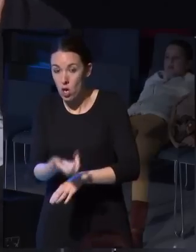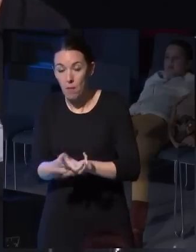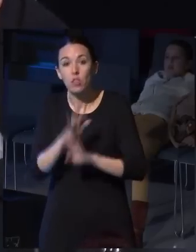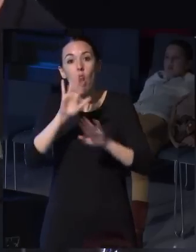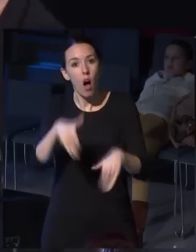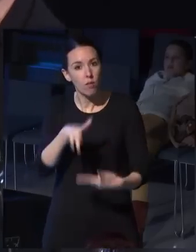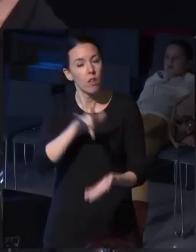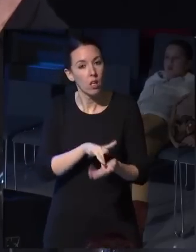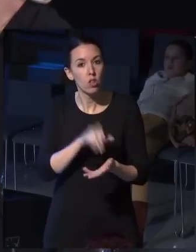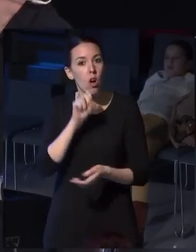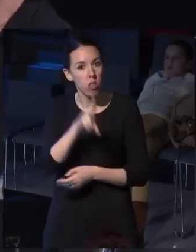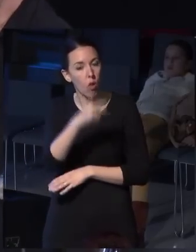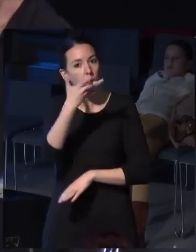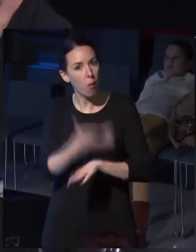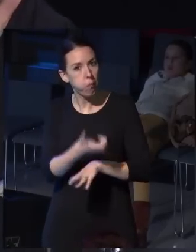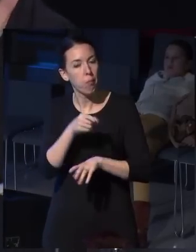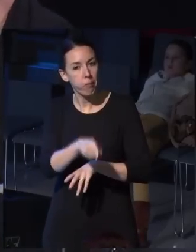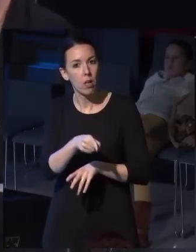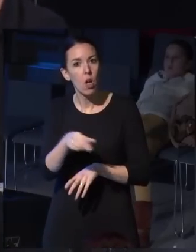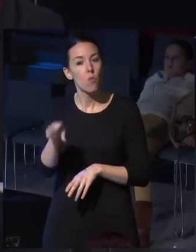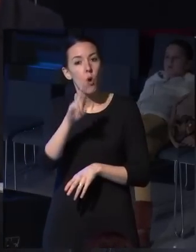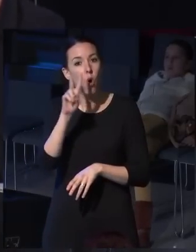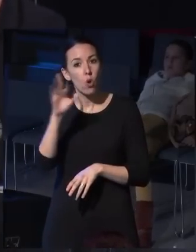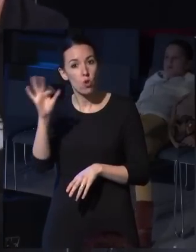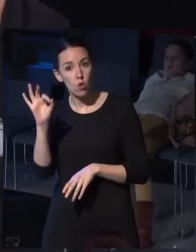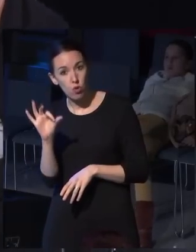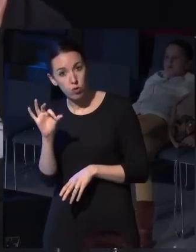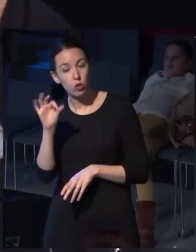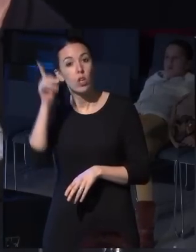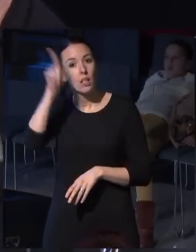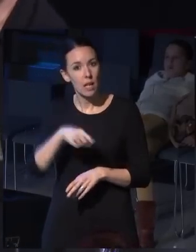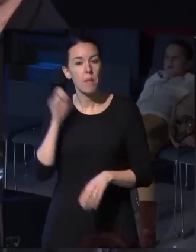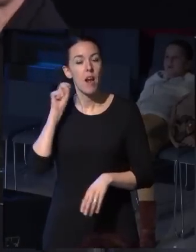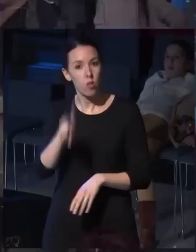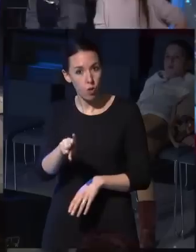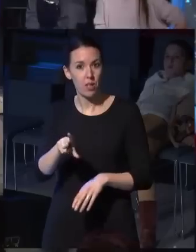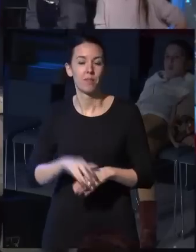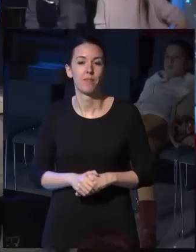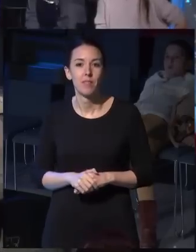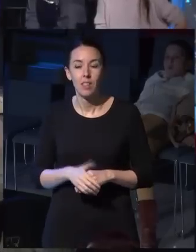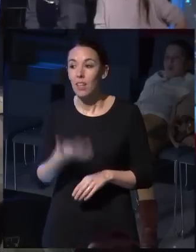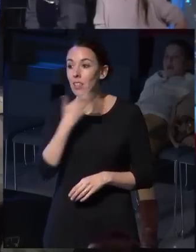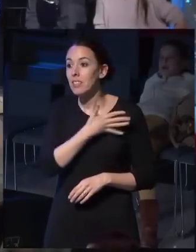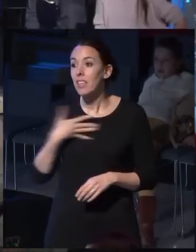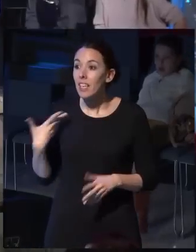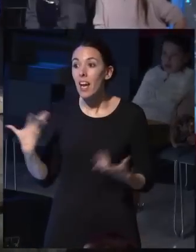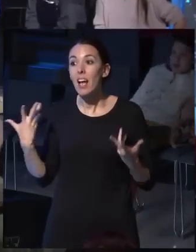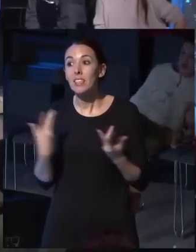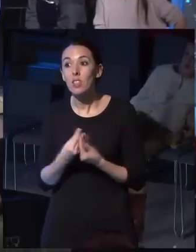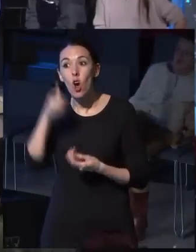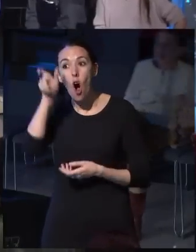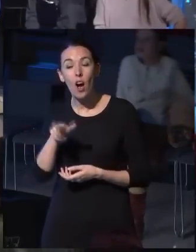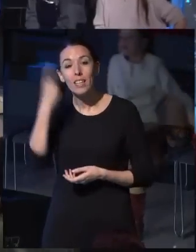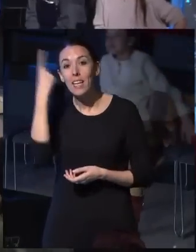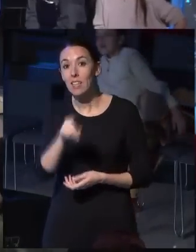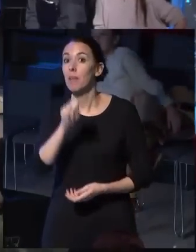Y al final se quedó la toma 12. Curiosamente, en el de Rufus también es la toma 12. Si alguien quiere grabar con Don, ya sabéis por dónde van los